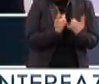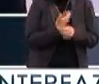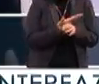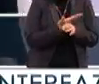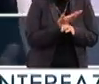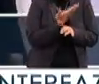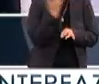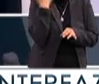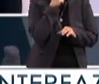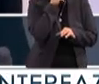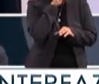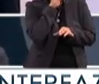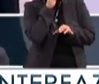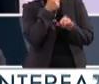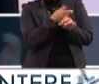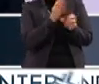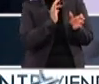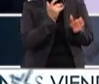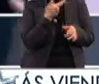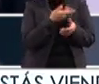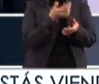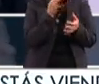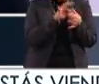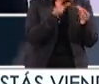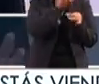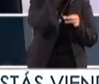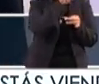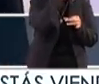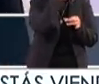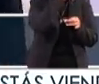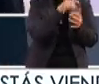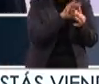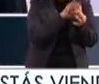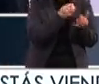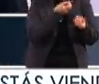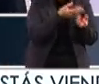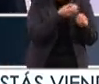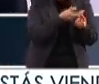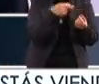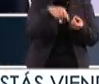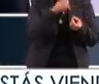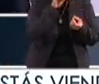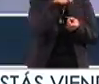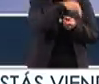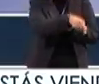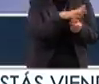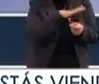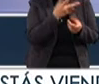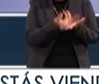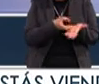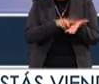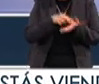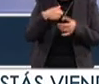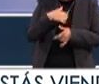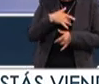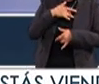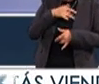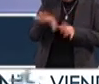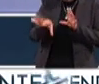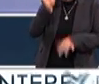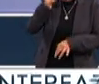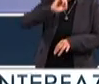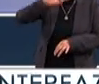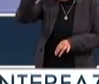padres tienen que hacerse de alguna forma responsables de sus decisiones hasta cierto punto pero al mismo tiempo está eso en cuestiones de elección